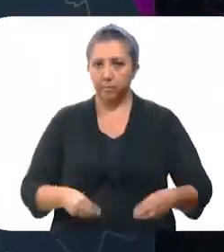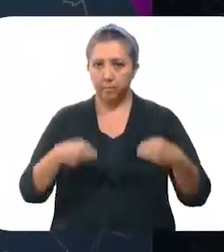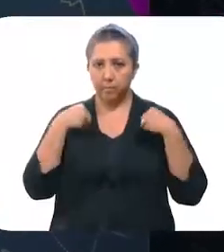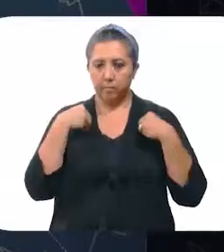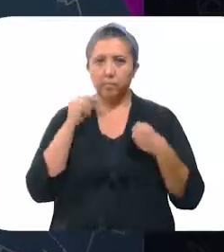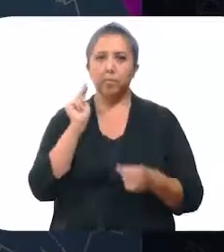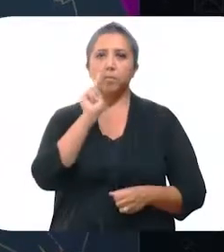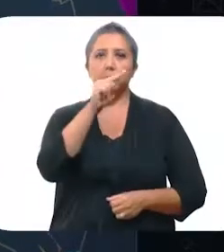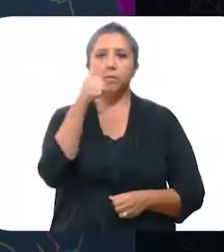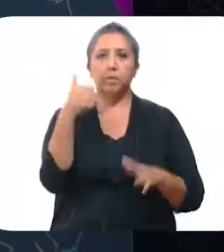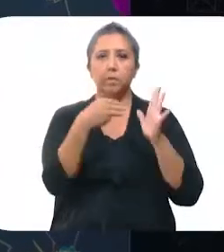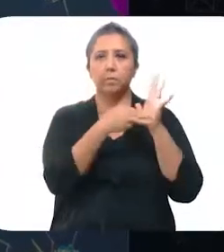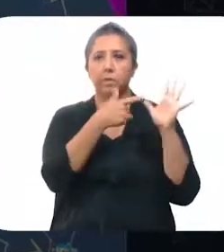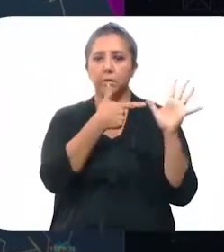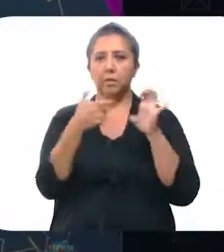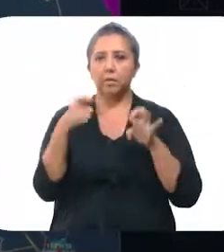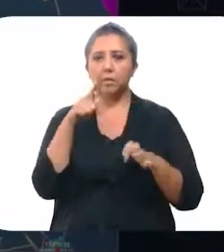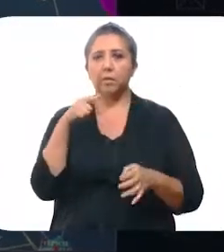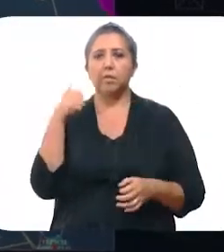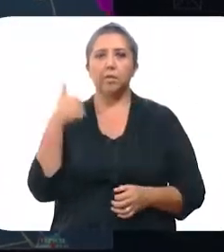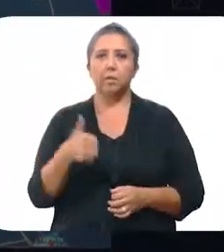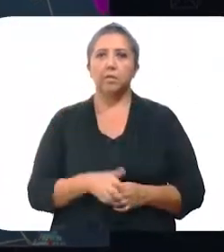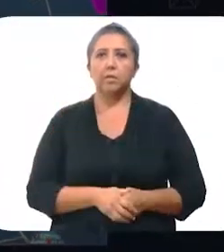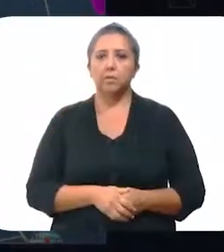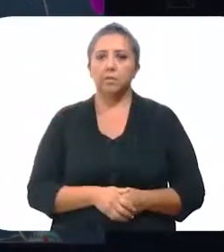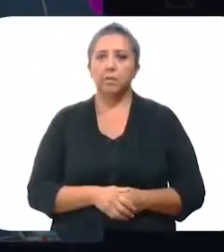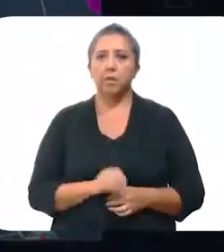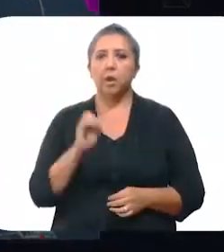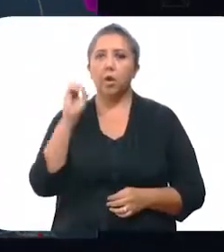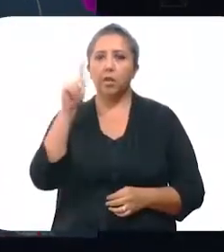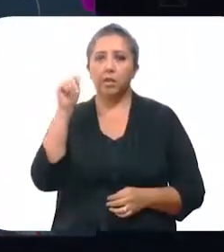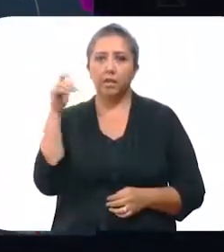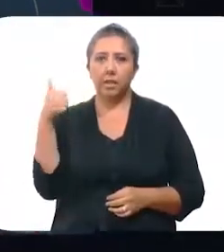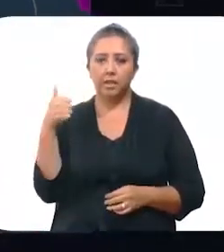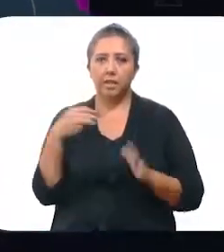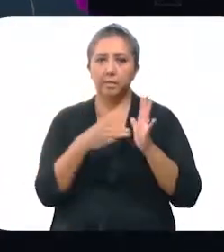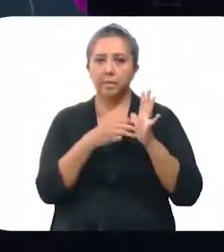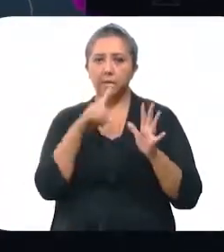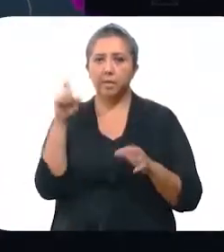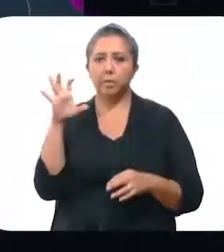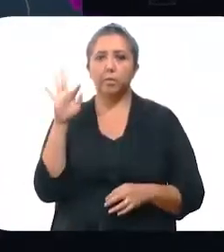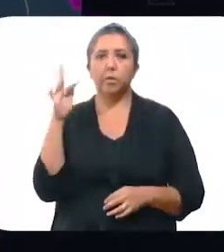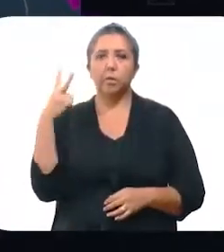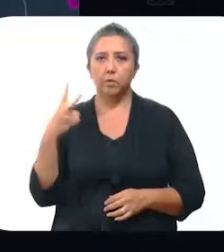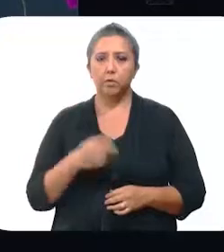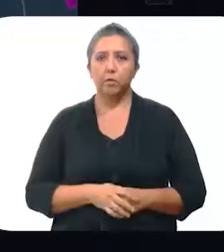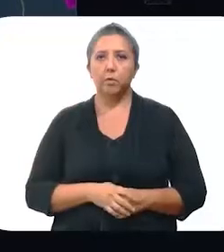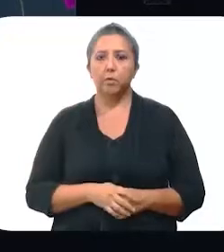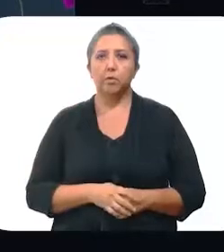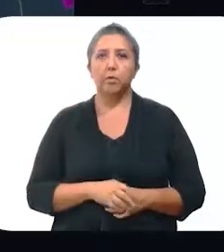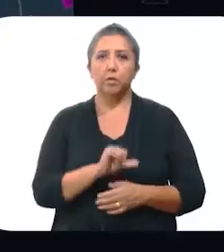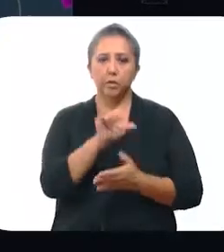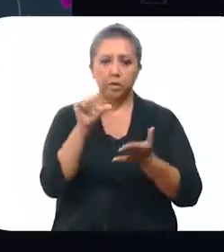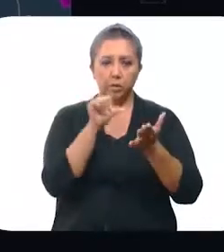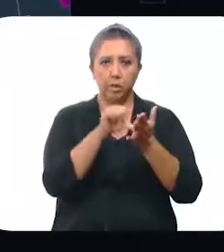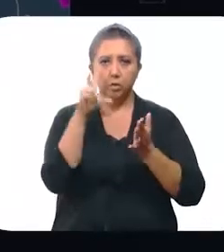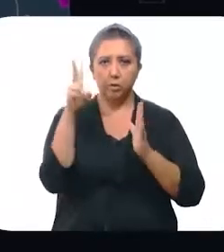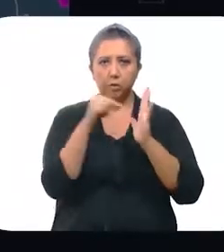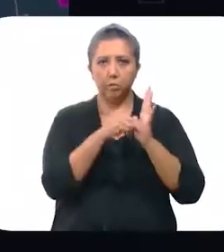en la zona norte 6.776, en la zona oriente 6.142, en la zona